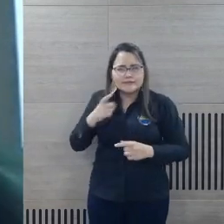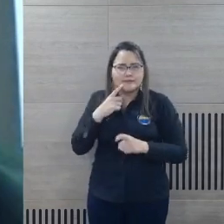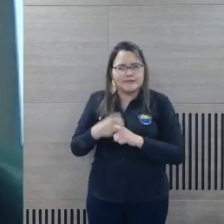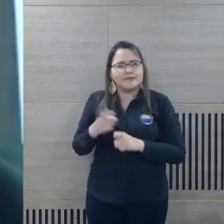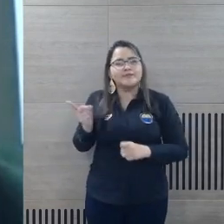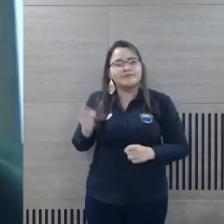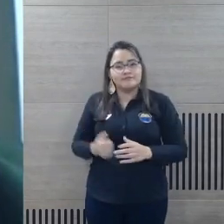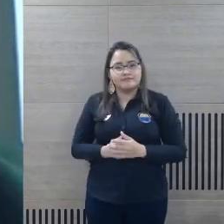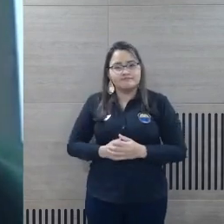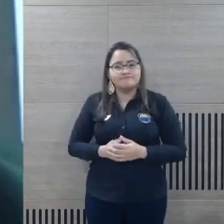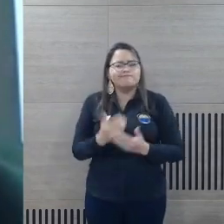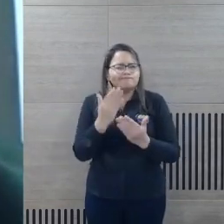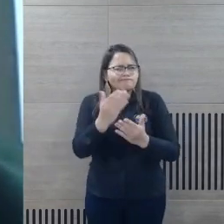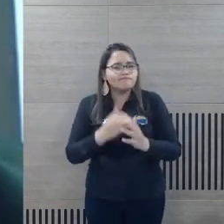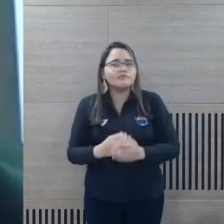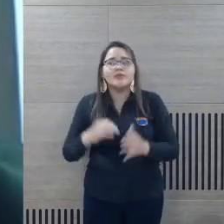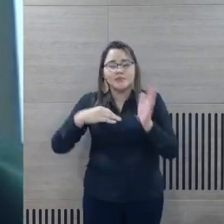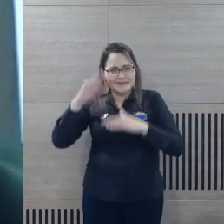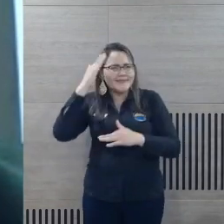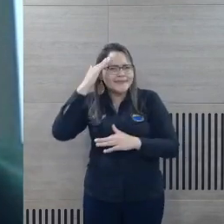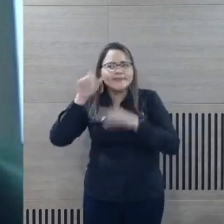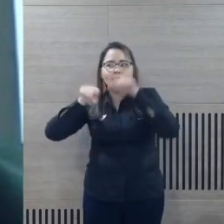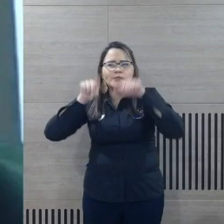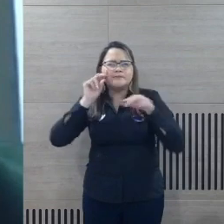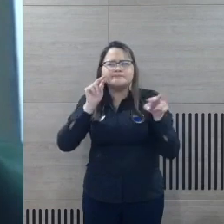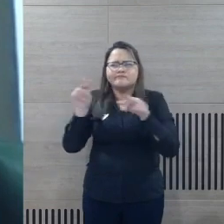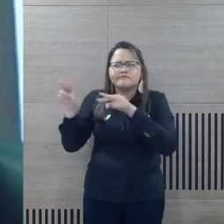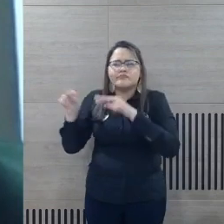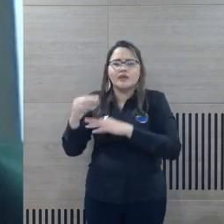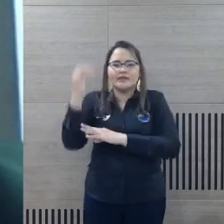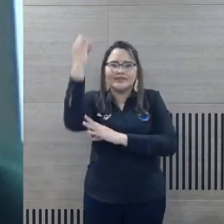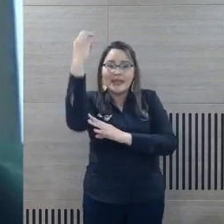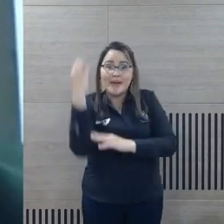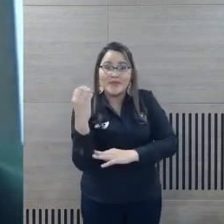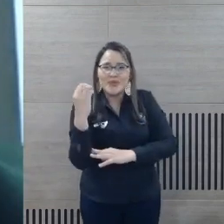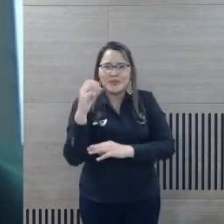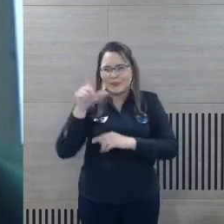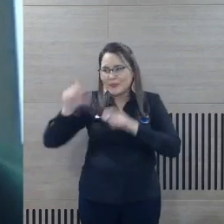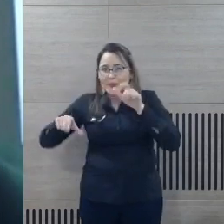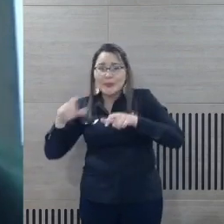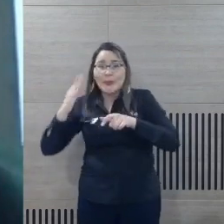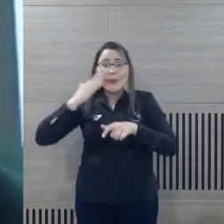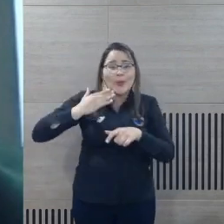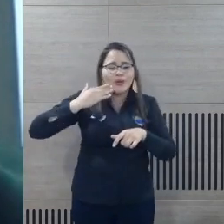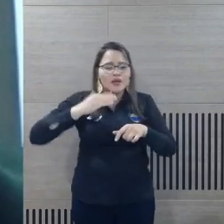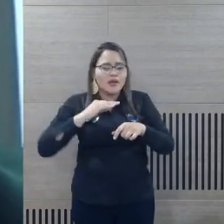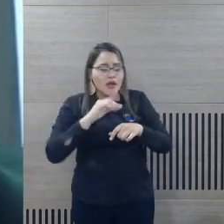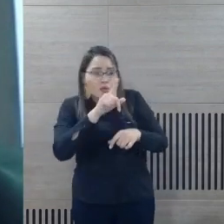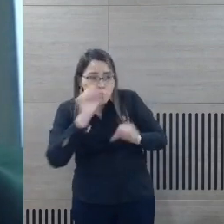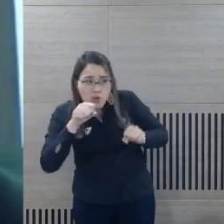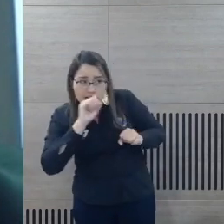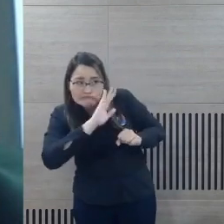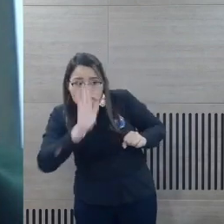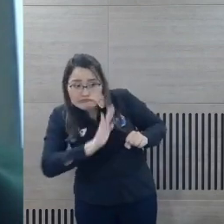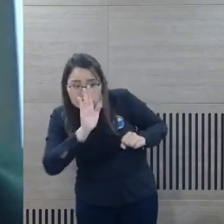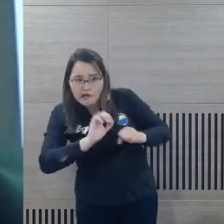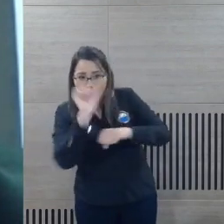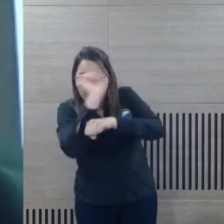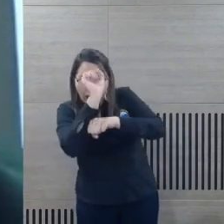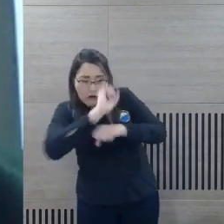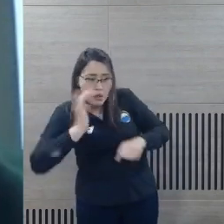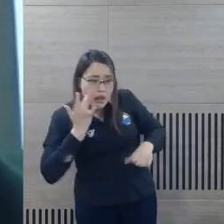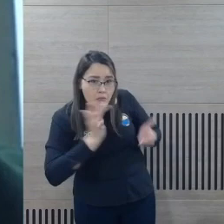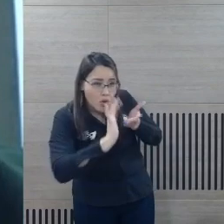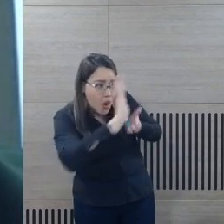universitaria? ¿Será que la globalización actual es más bien una globalización de pobreza, de inequidad y de